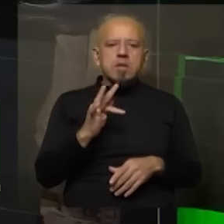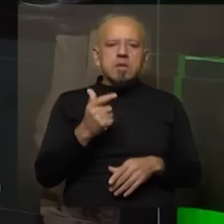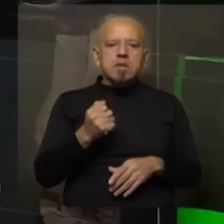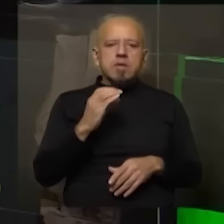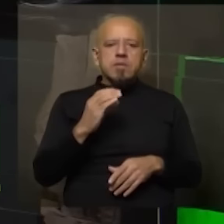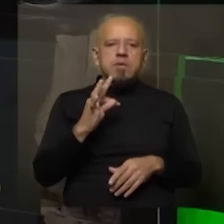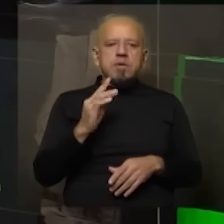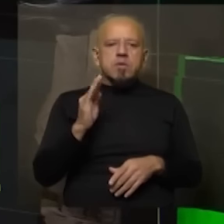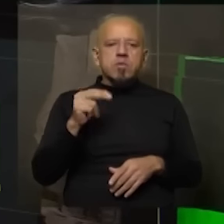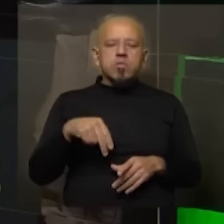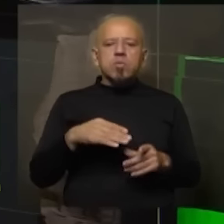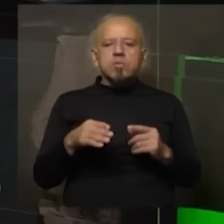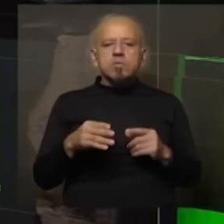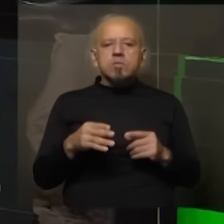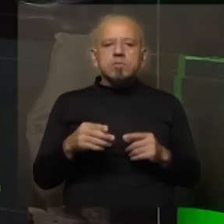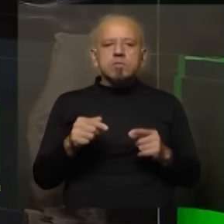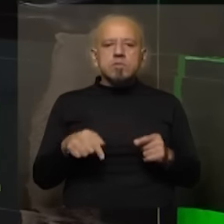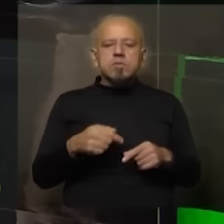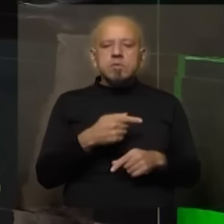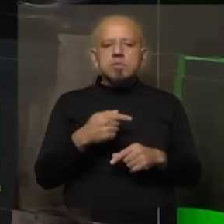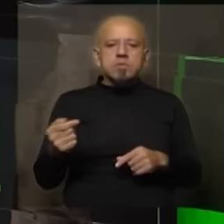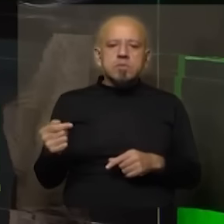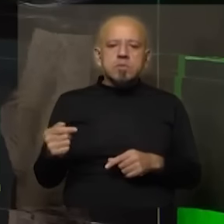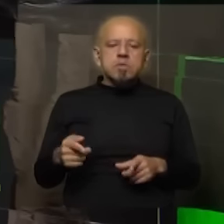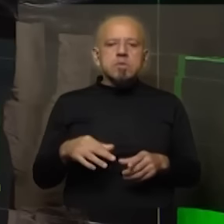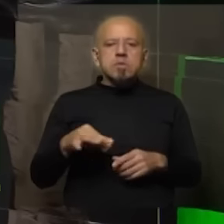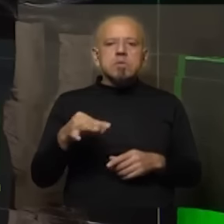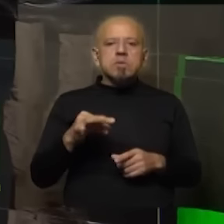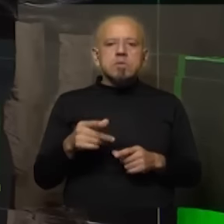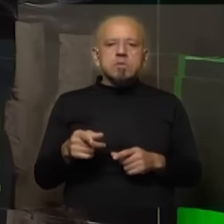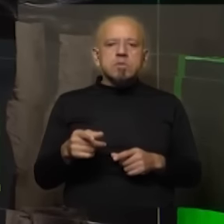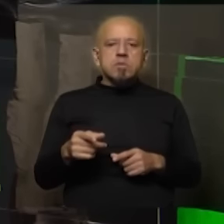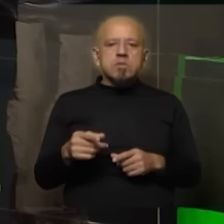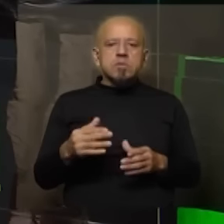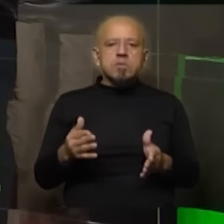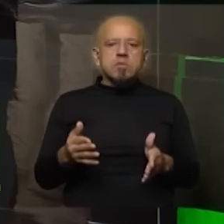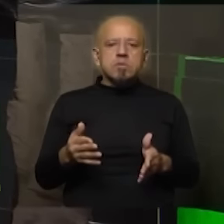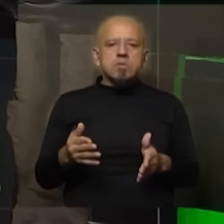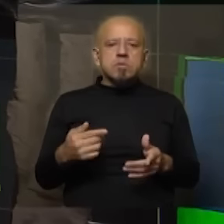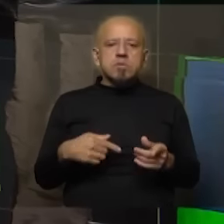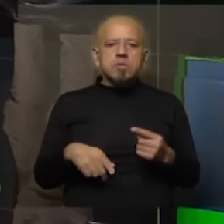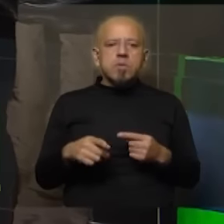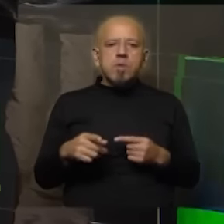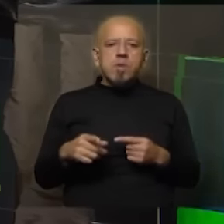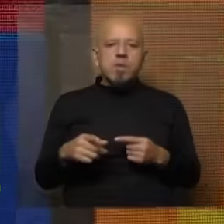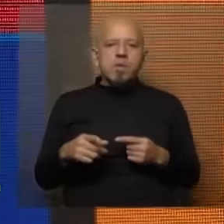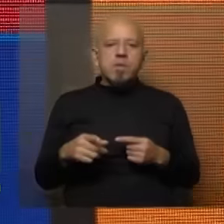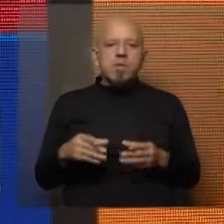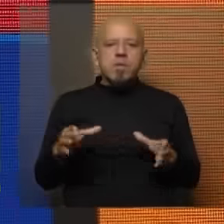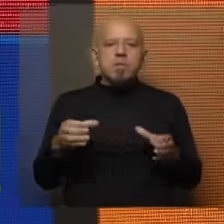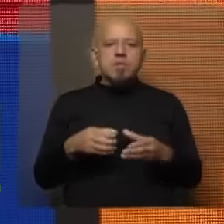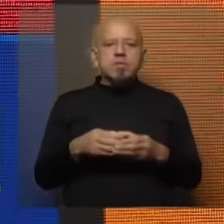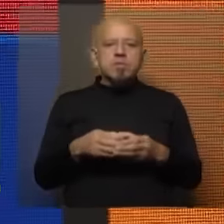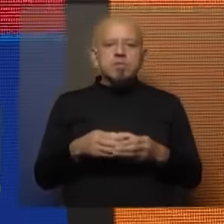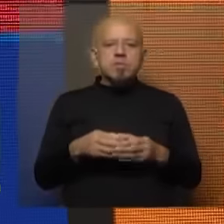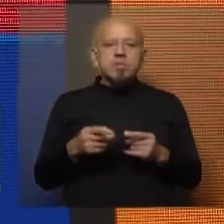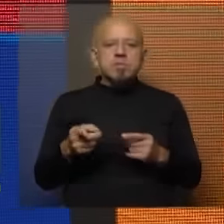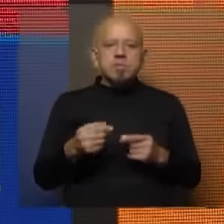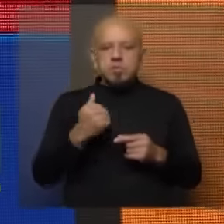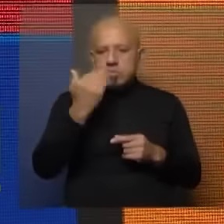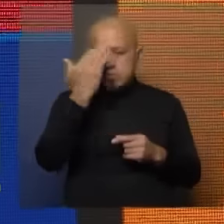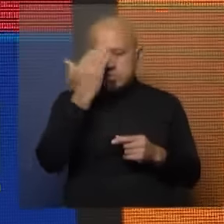también mostró datos esta semana, es el único que muestra con cierta ventaja los partidos de la coalición conjuntos sobre el